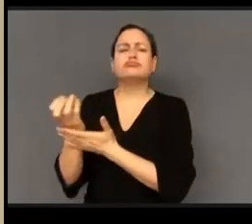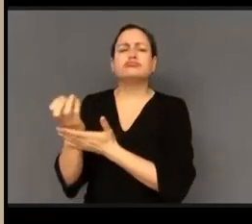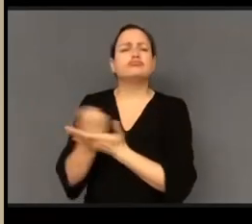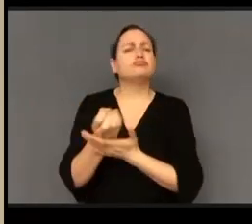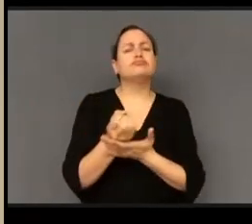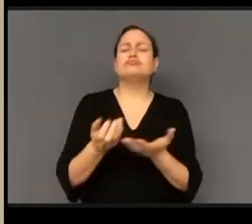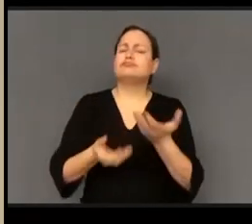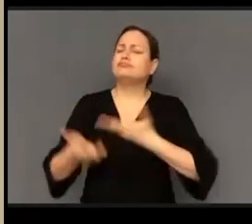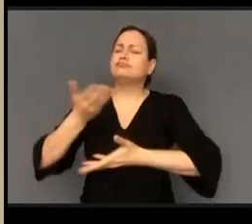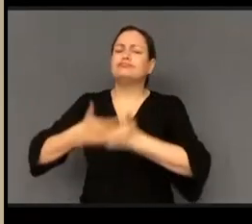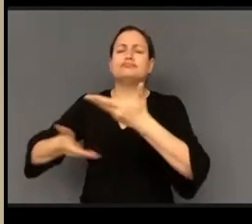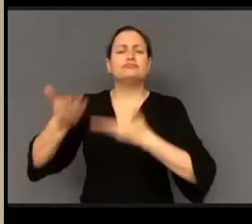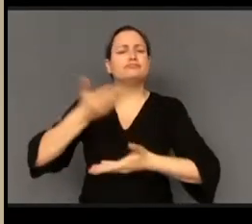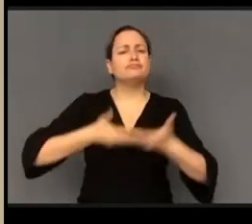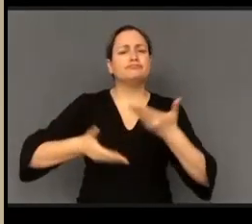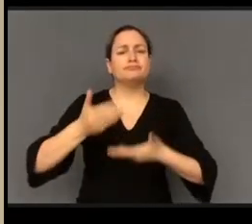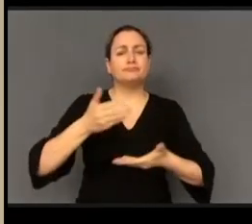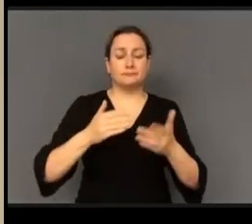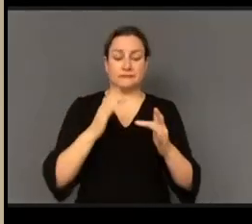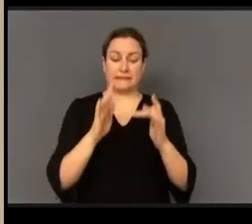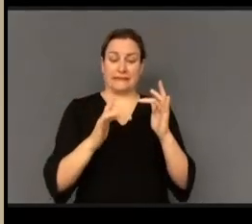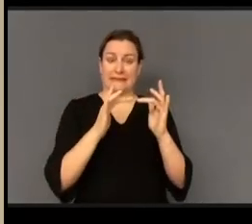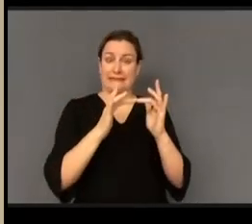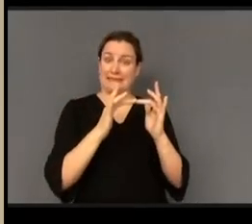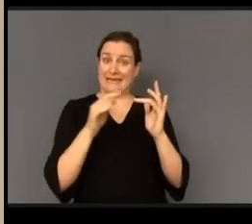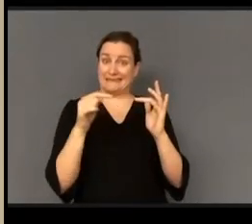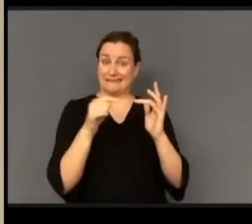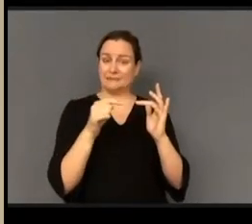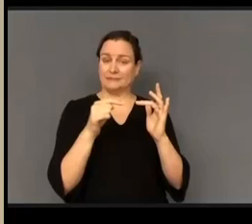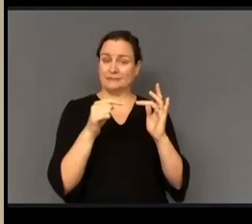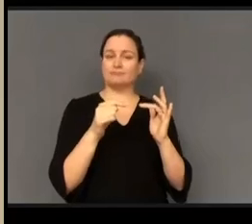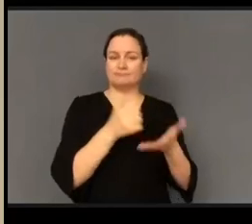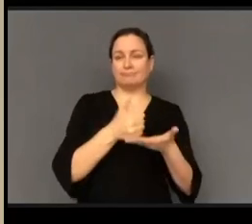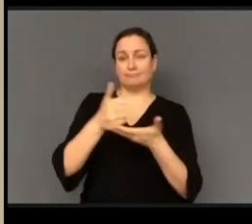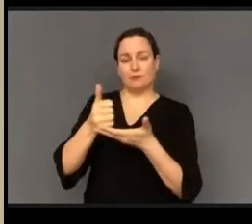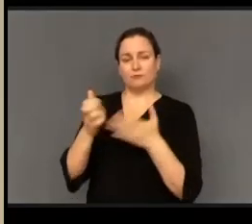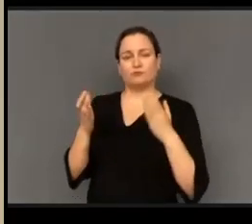en inglés, y seguir contribuyendo al desarrollo humano.